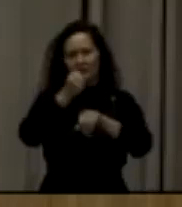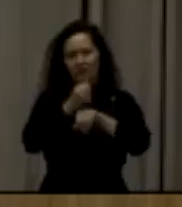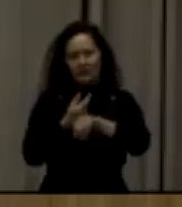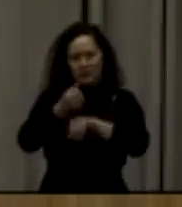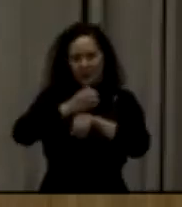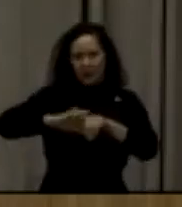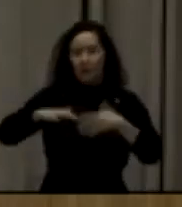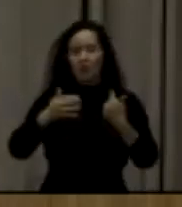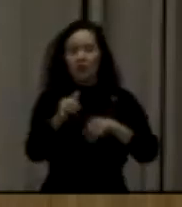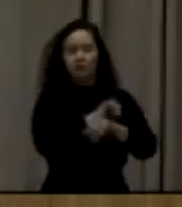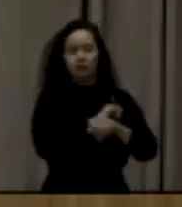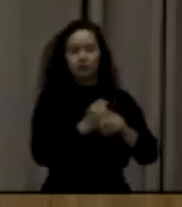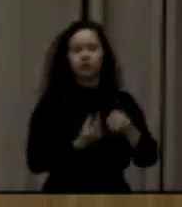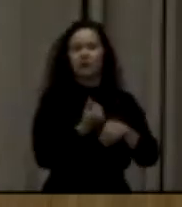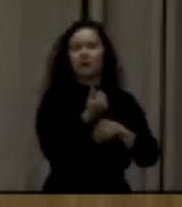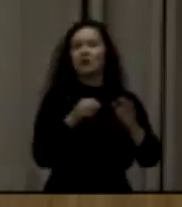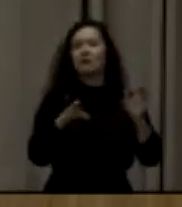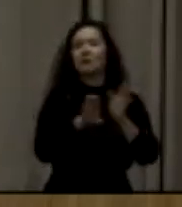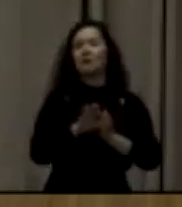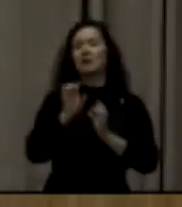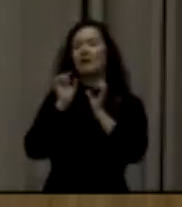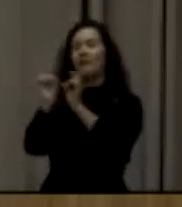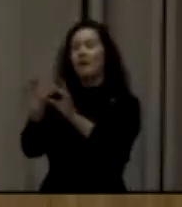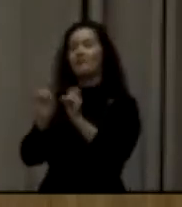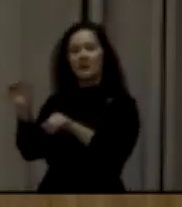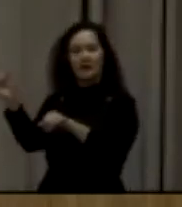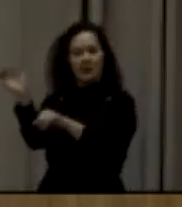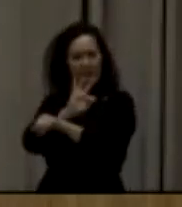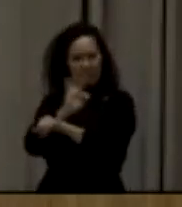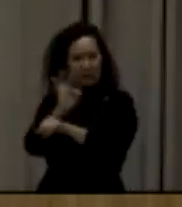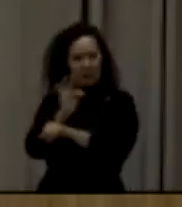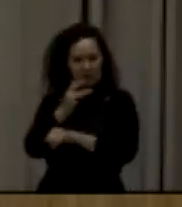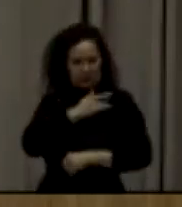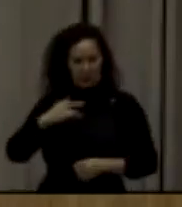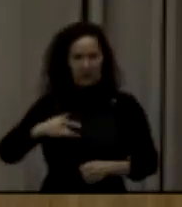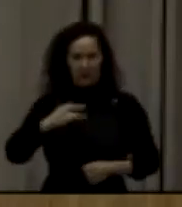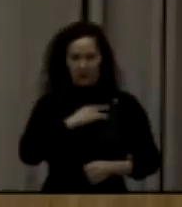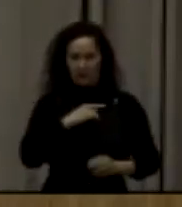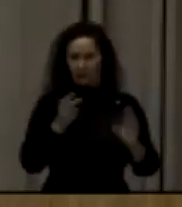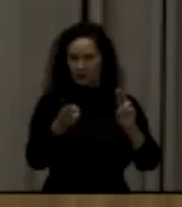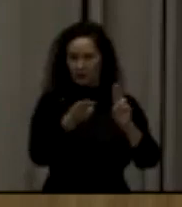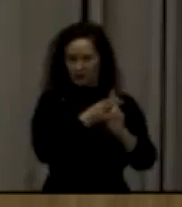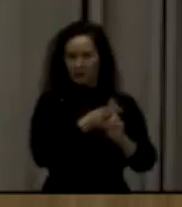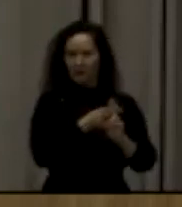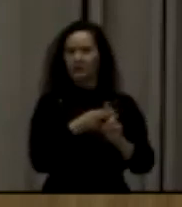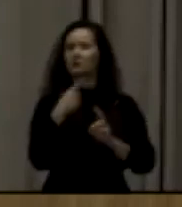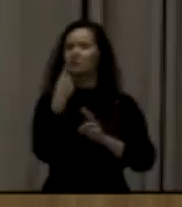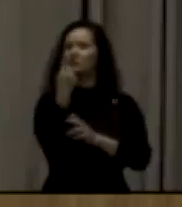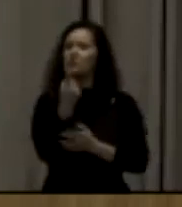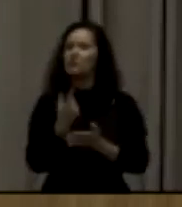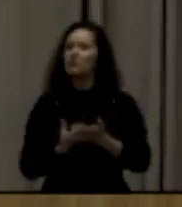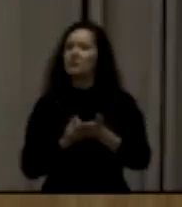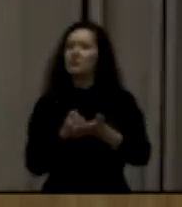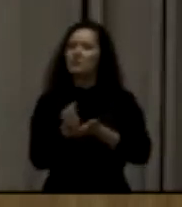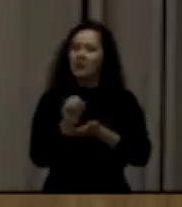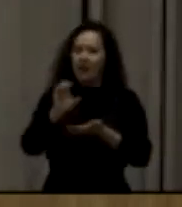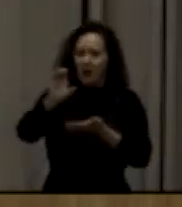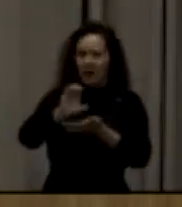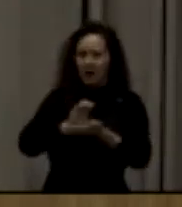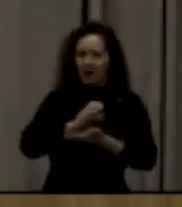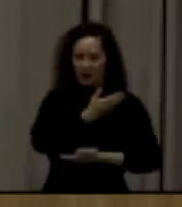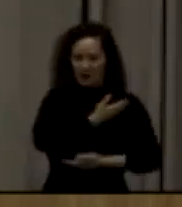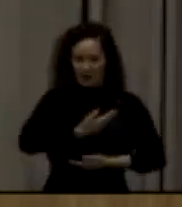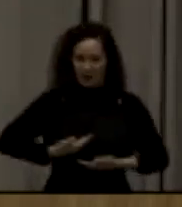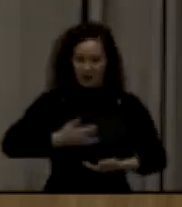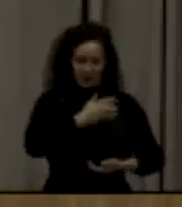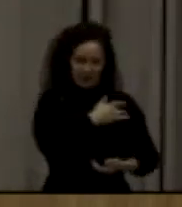grandes capitales para llegar a la privatización formal una de ellas fue el de financiamiento del sistema Público de